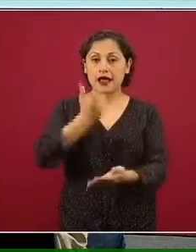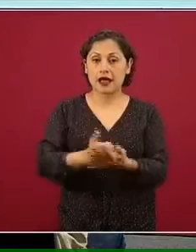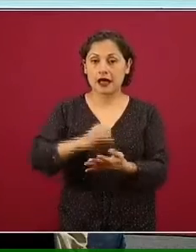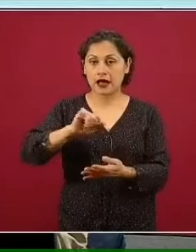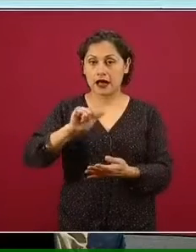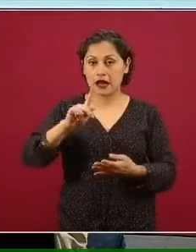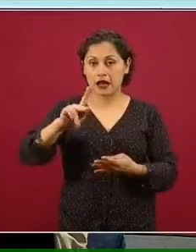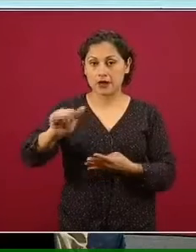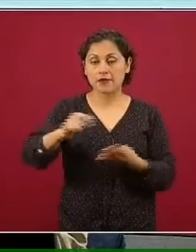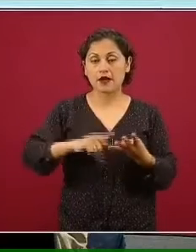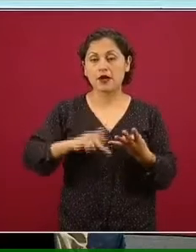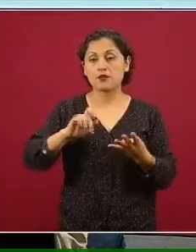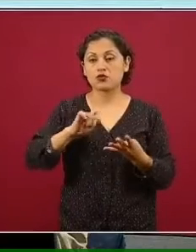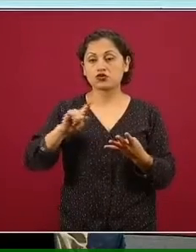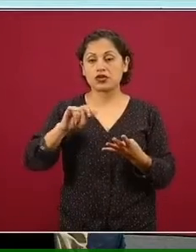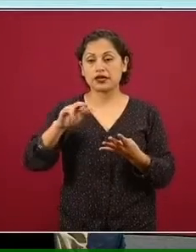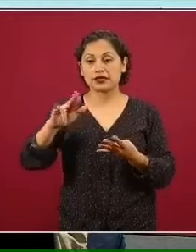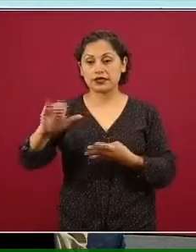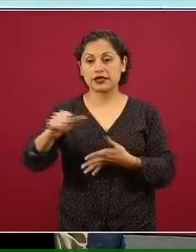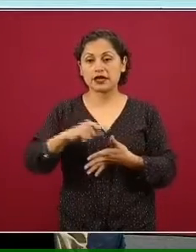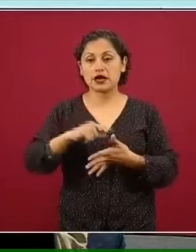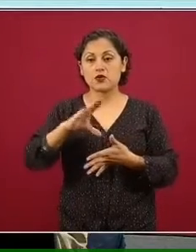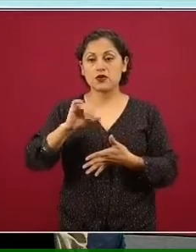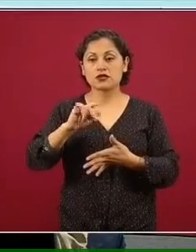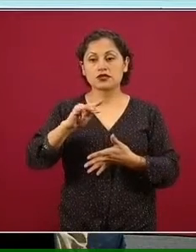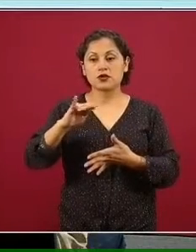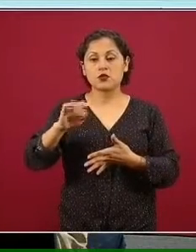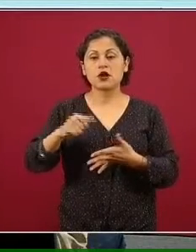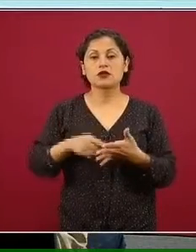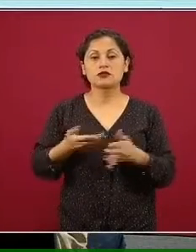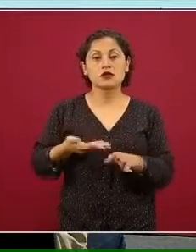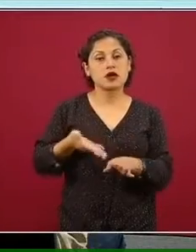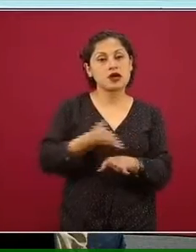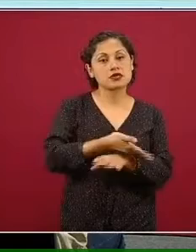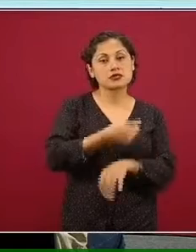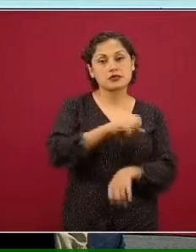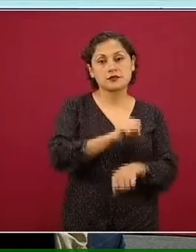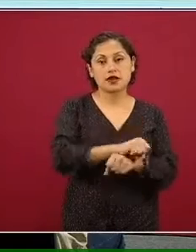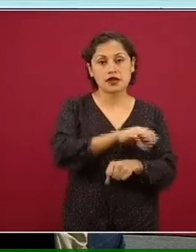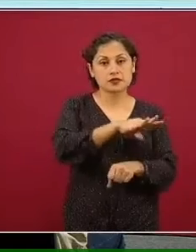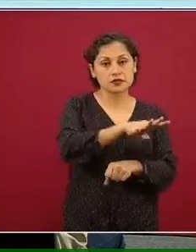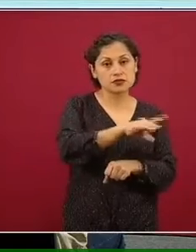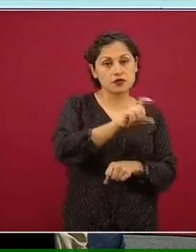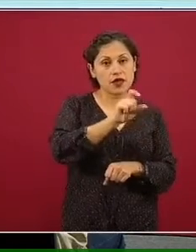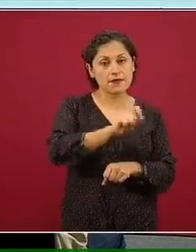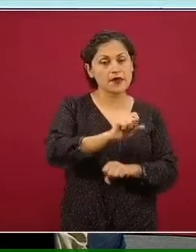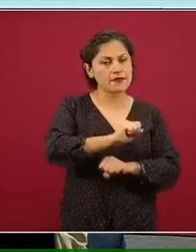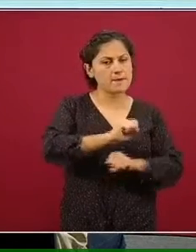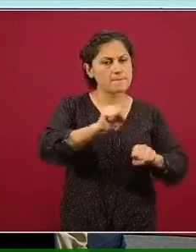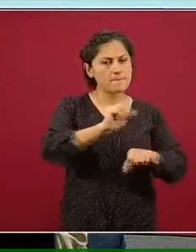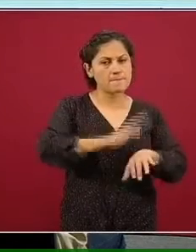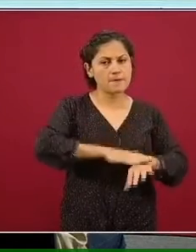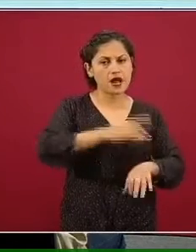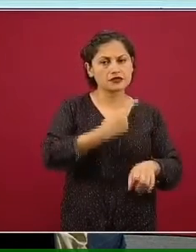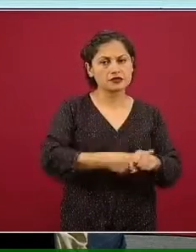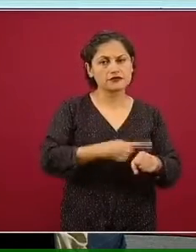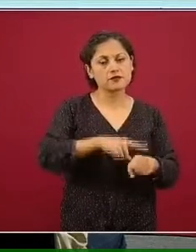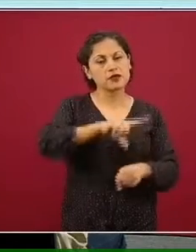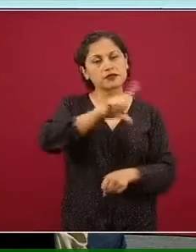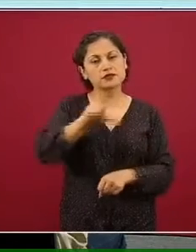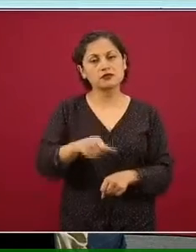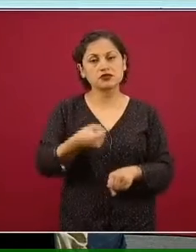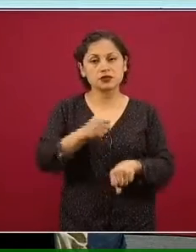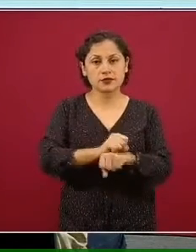Coatzacoalcos tuvieron más bien su intensidad en las semanas 19 y 20, bajaron un poco durante las semanas